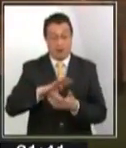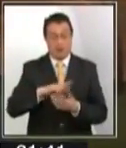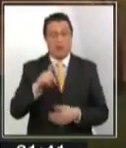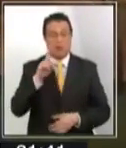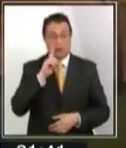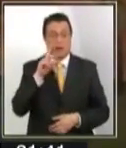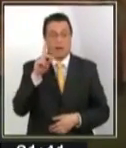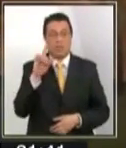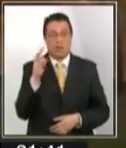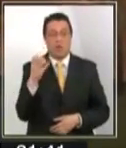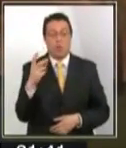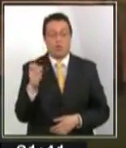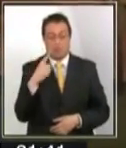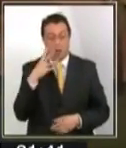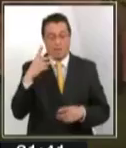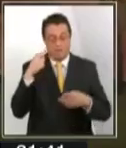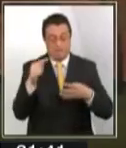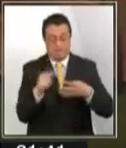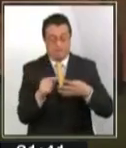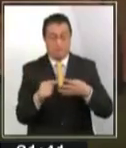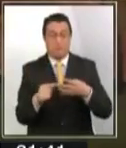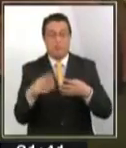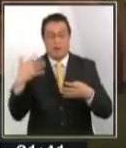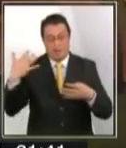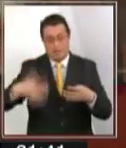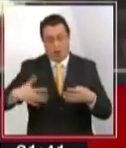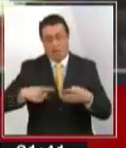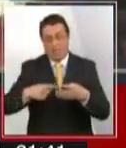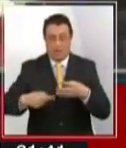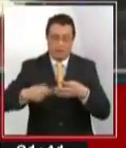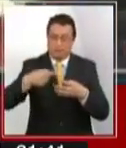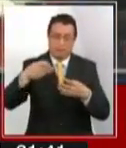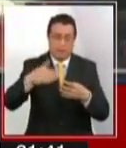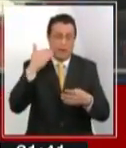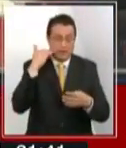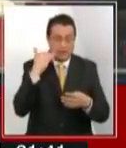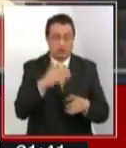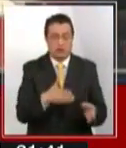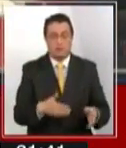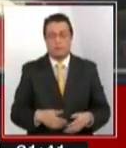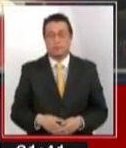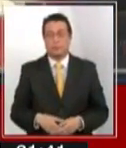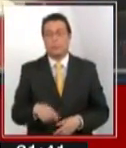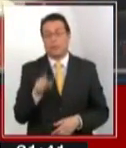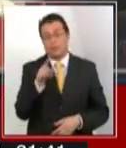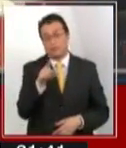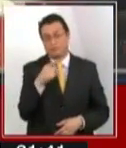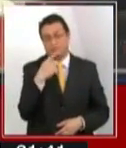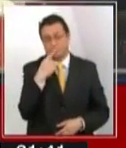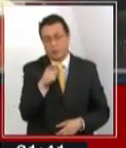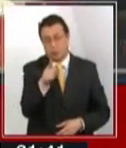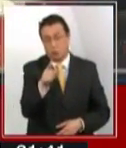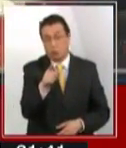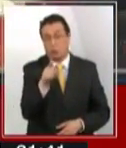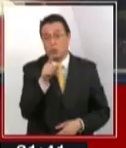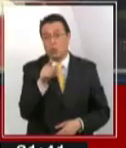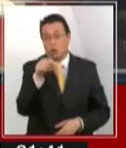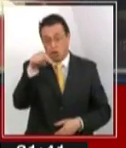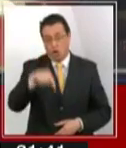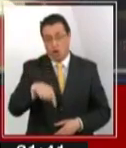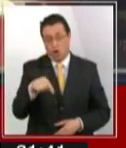de darle la prioridad a los temas de infancia, la prioridad que se merecen. Señora Estrada, usted diría que hoy, en el